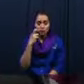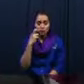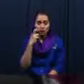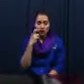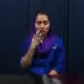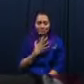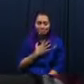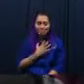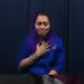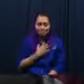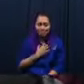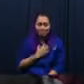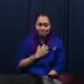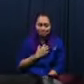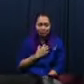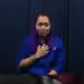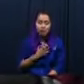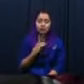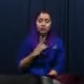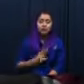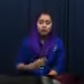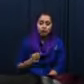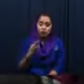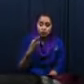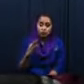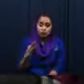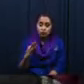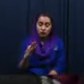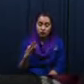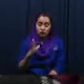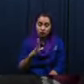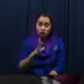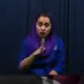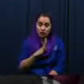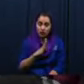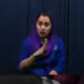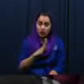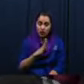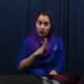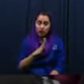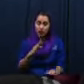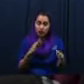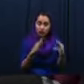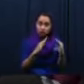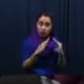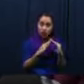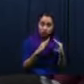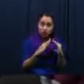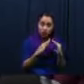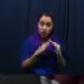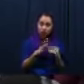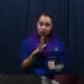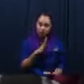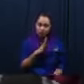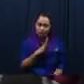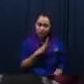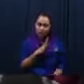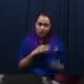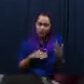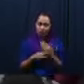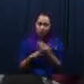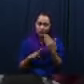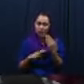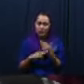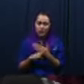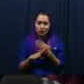hijos, que acaban de formar su hogar, están pasando dificultades económicas. Dale